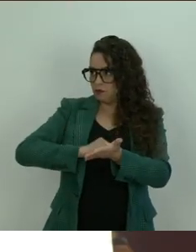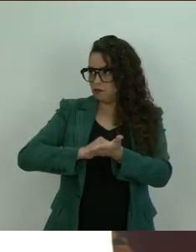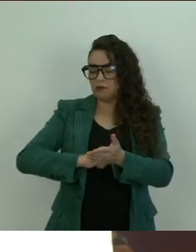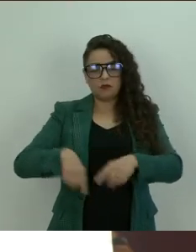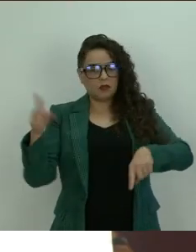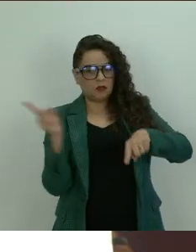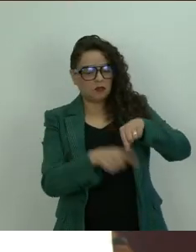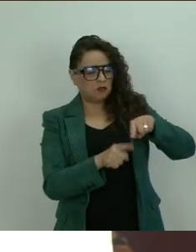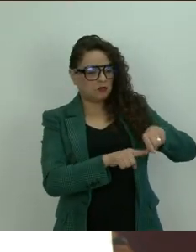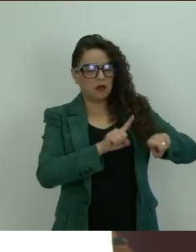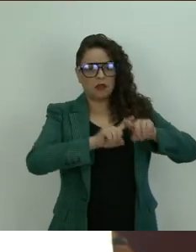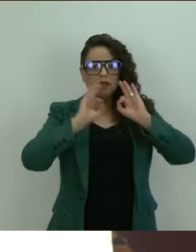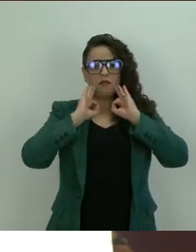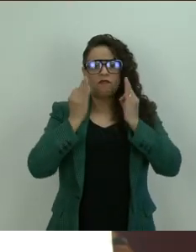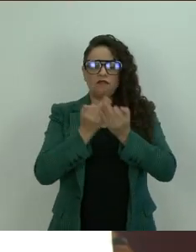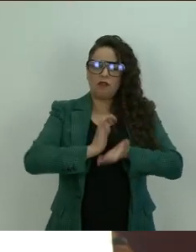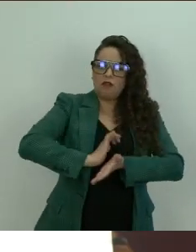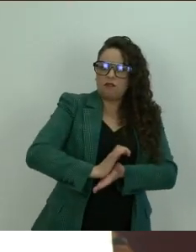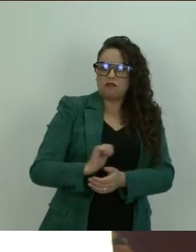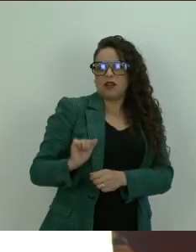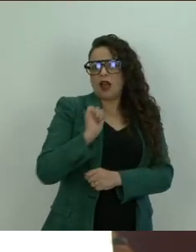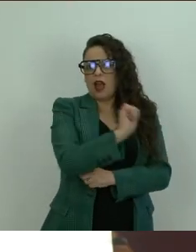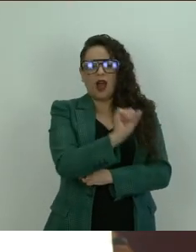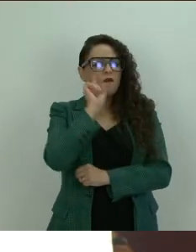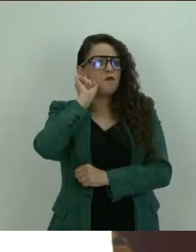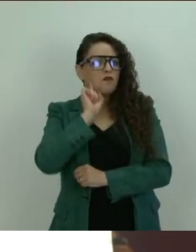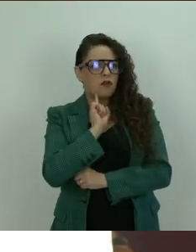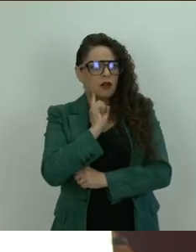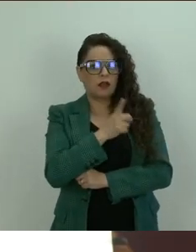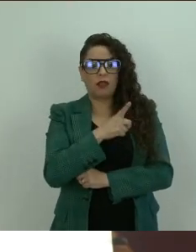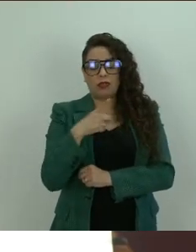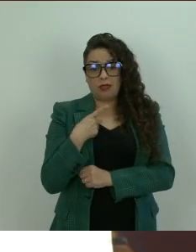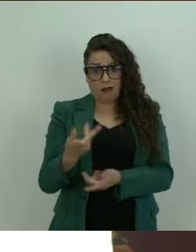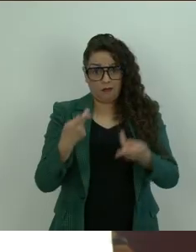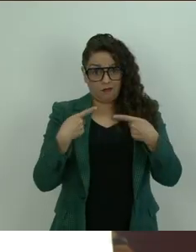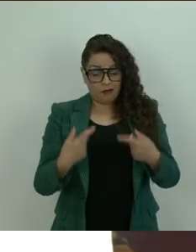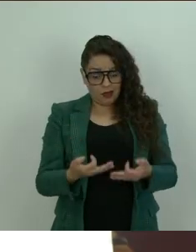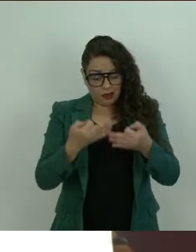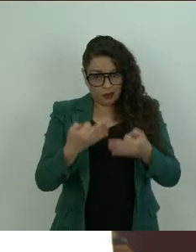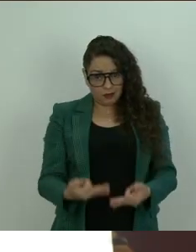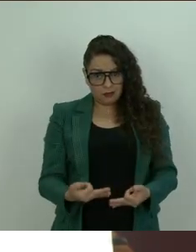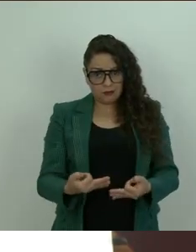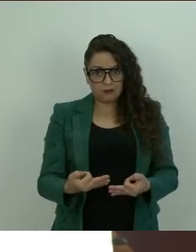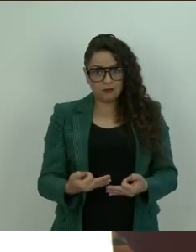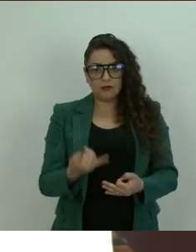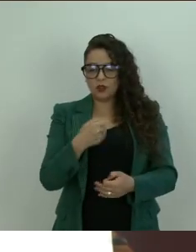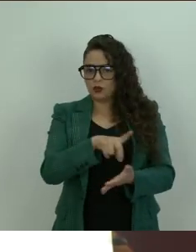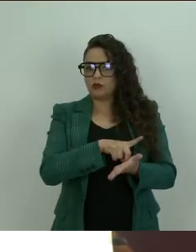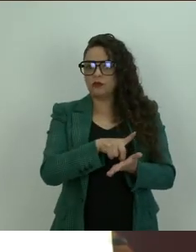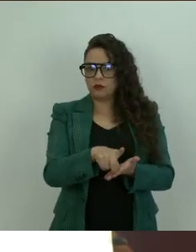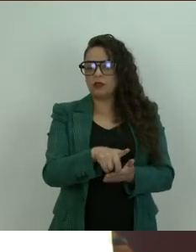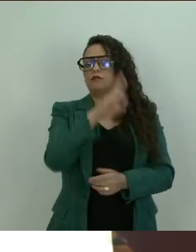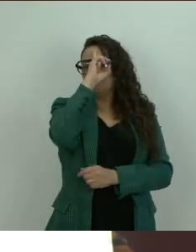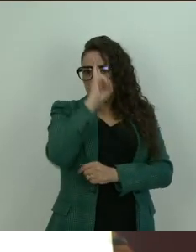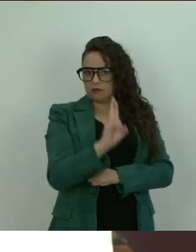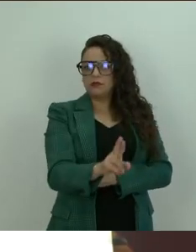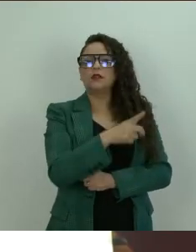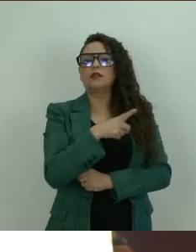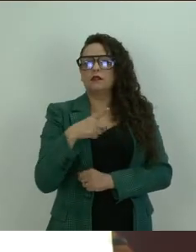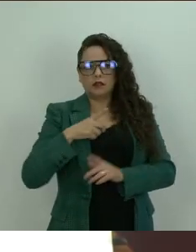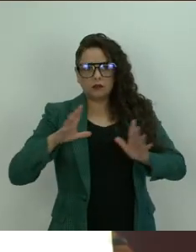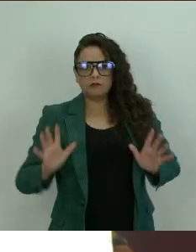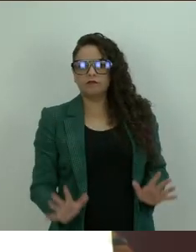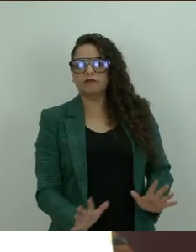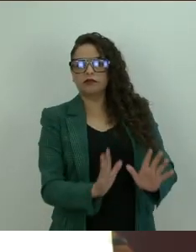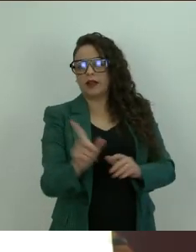protección multinivel creada sobre el eje orientador de la dignidad de la persona humana y los derechos que le son inherentes. En la actualidad,